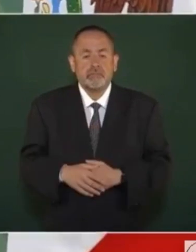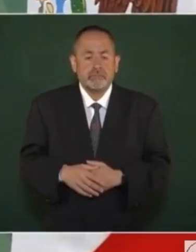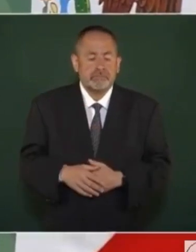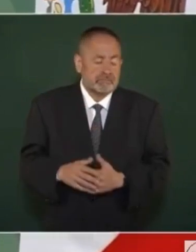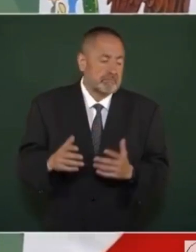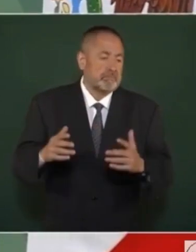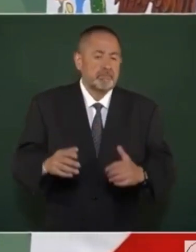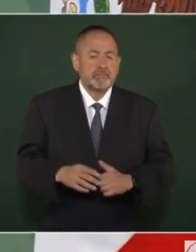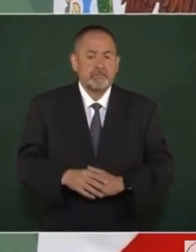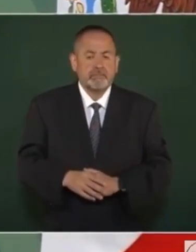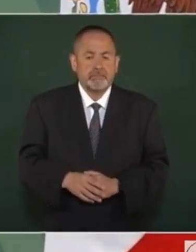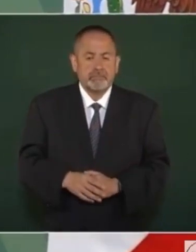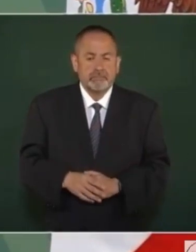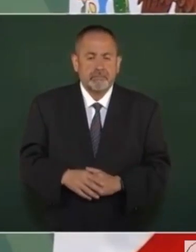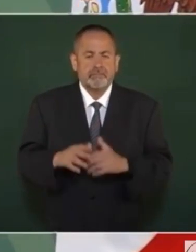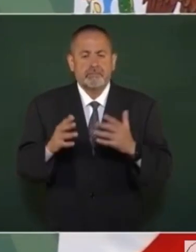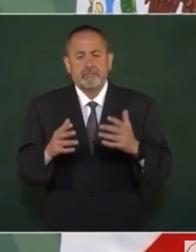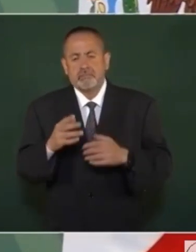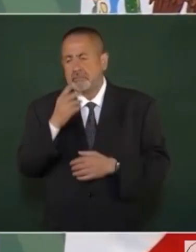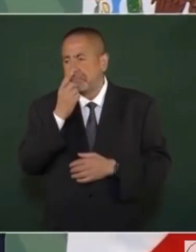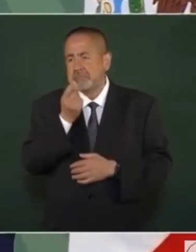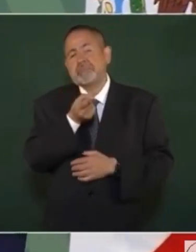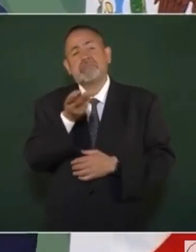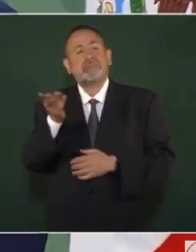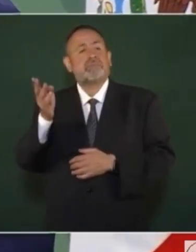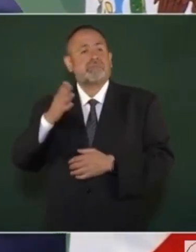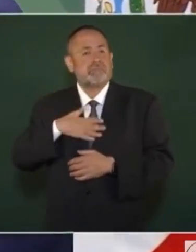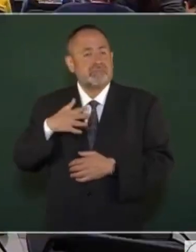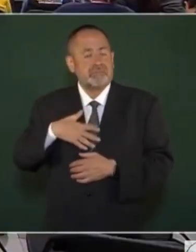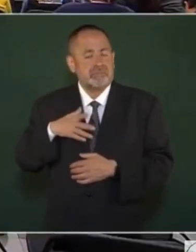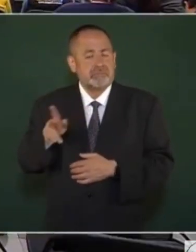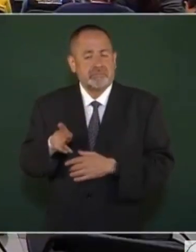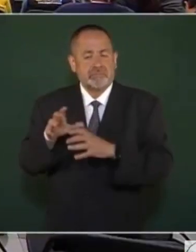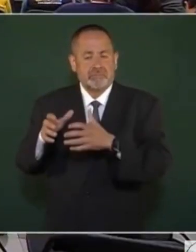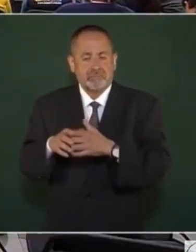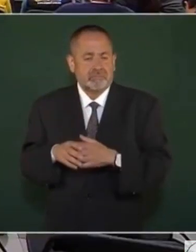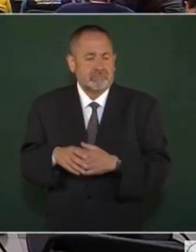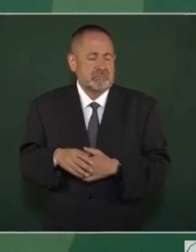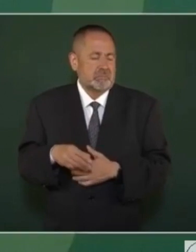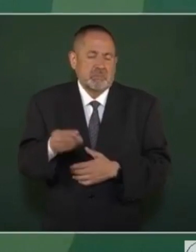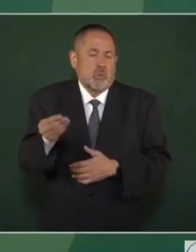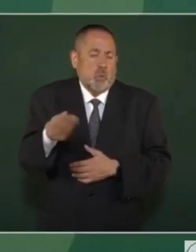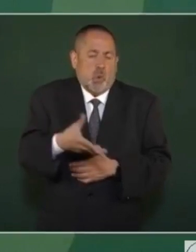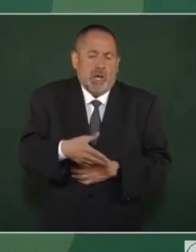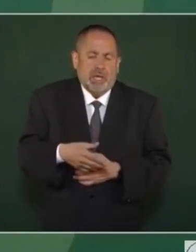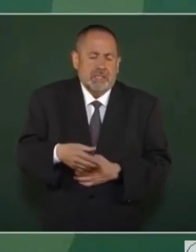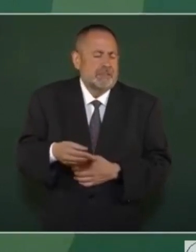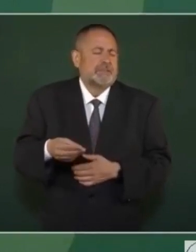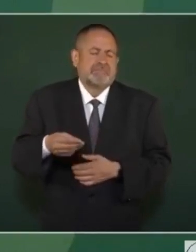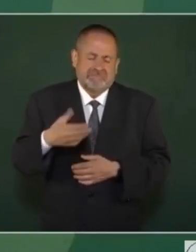mira, Denise, como dicen en mi pueblo, haya sido como haya sido.